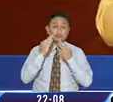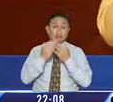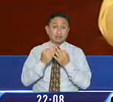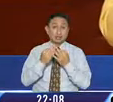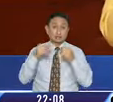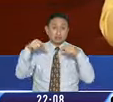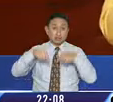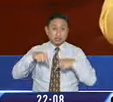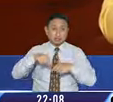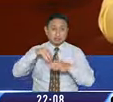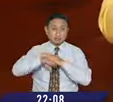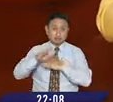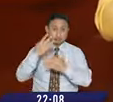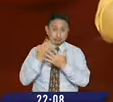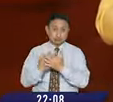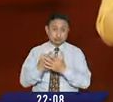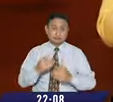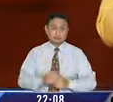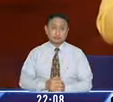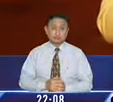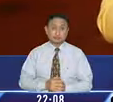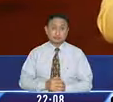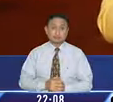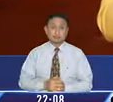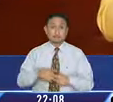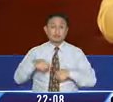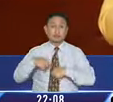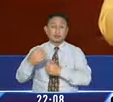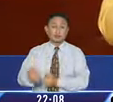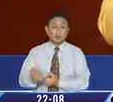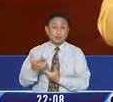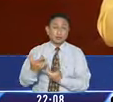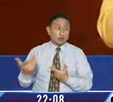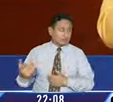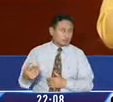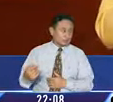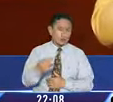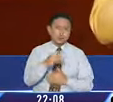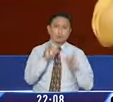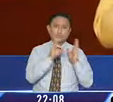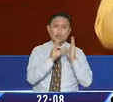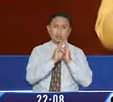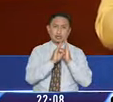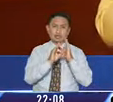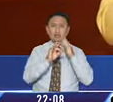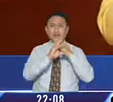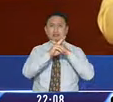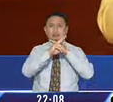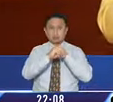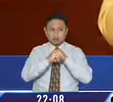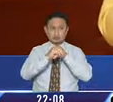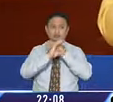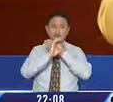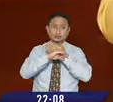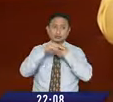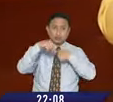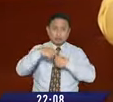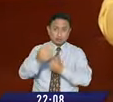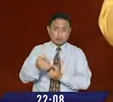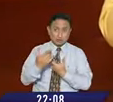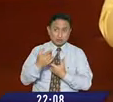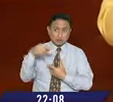están acá adentro, pues no, se informaron por medio de redes sociales, por distintas canales de, más que nada,